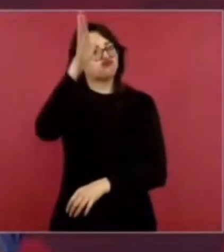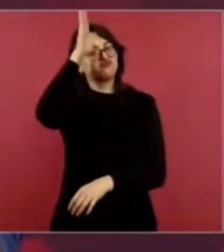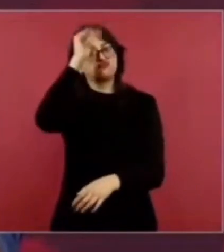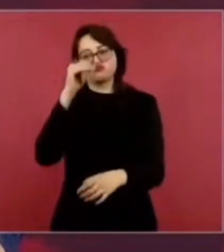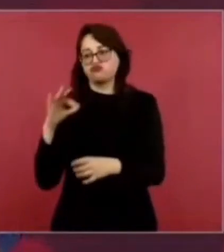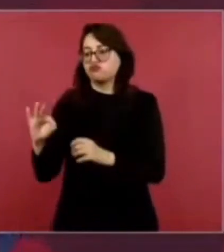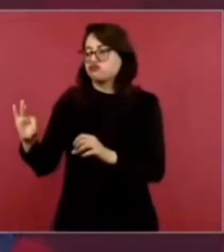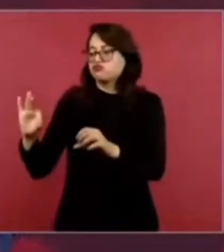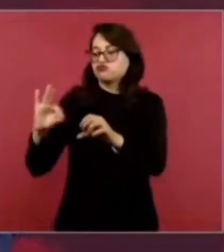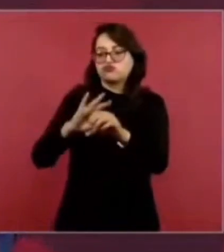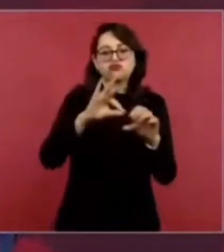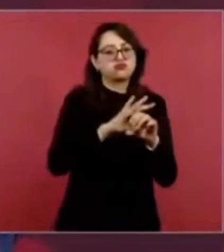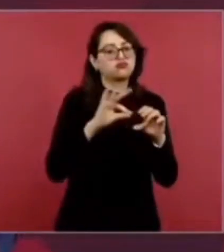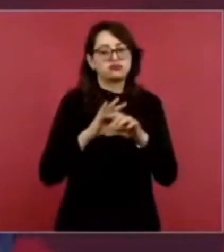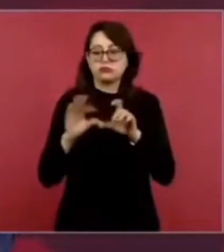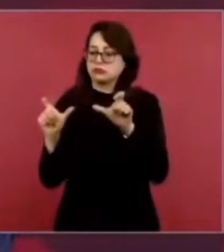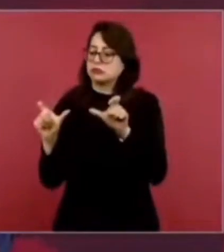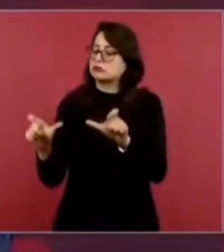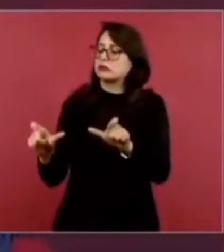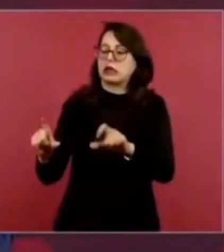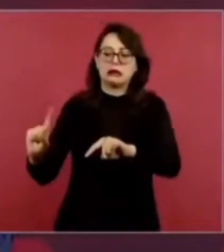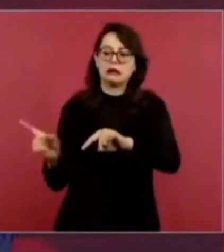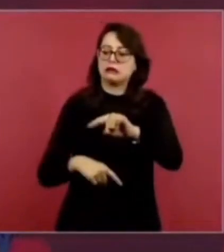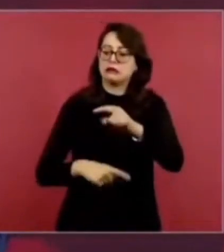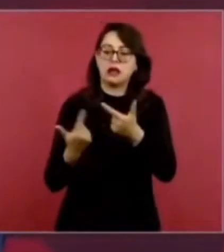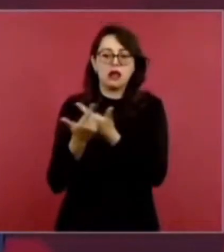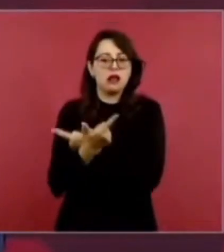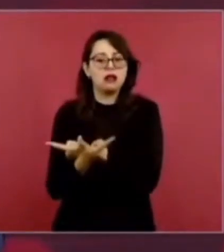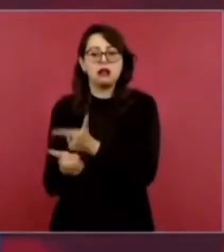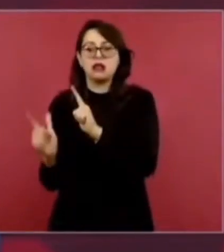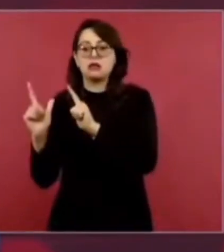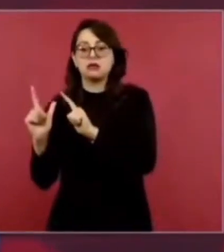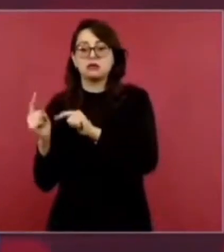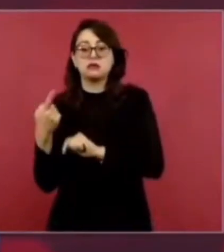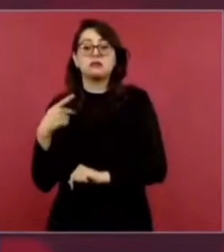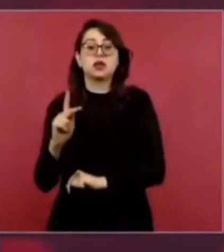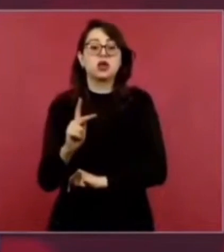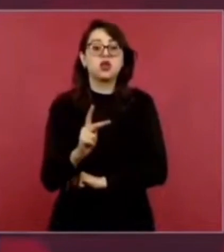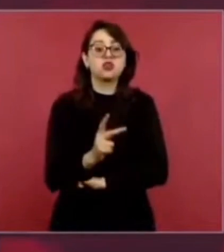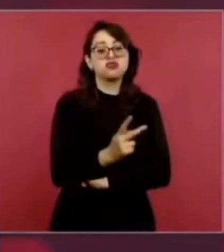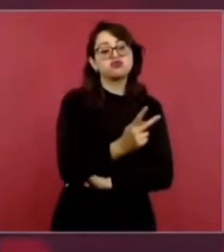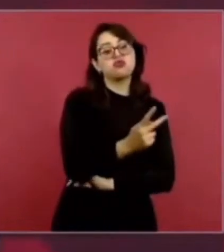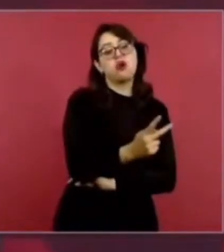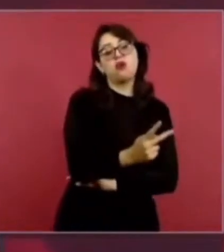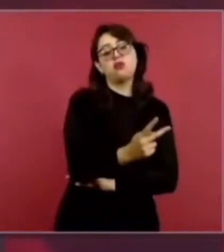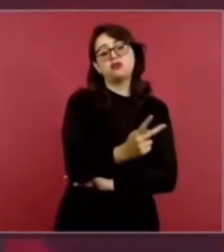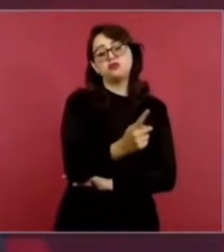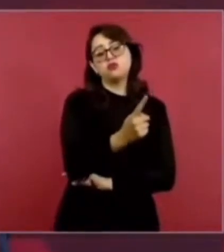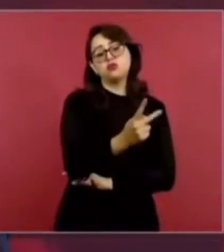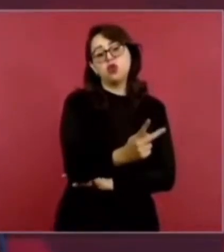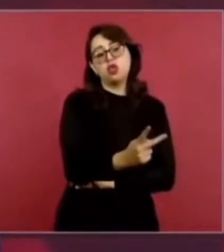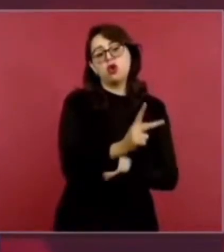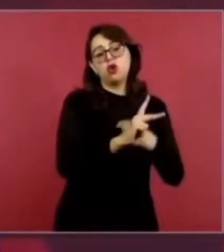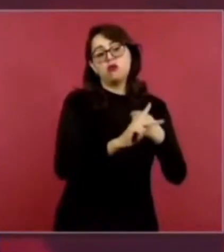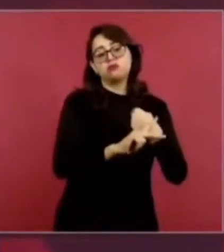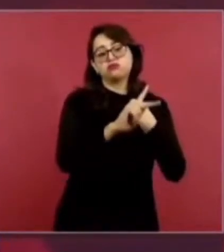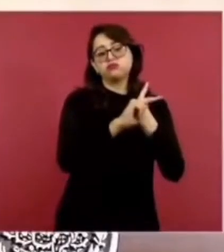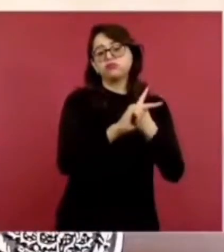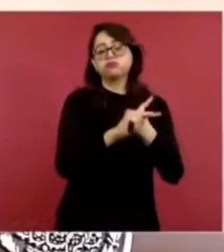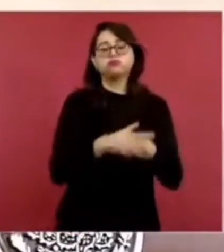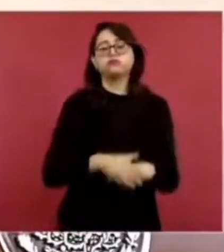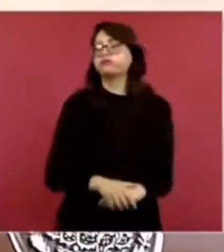votan porque se quite el bloqueo a Cuba. Sin embargo, 1, 2 países